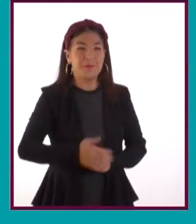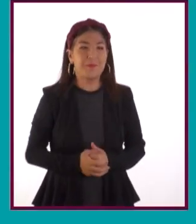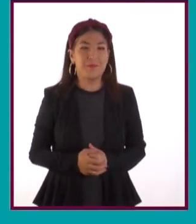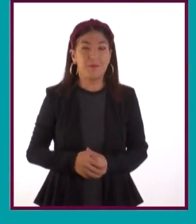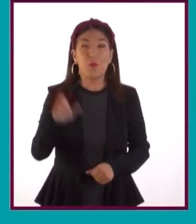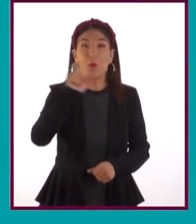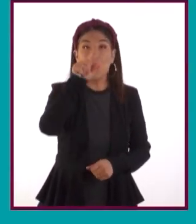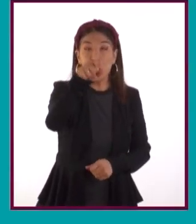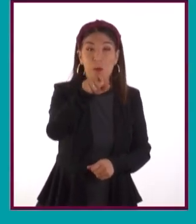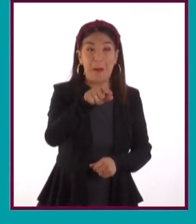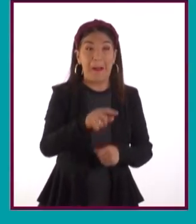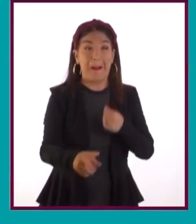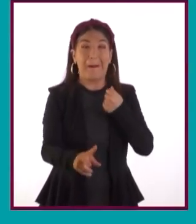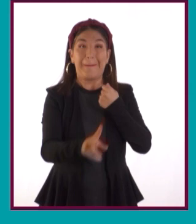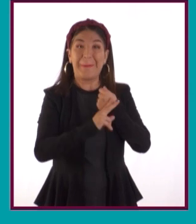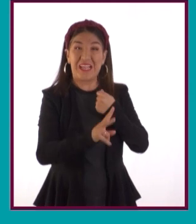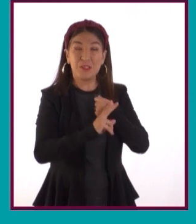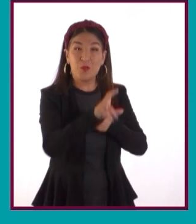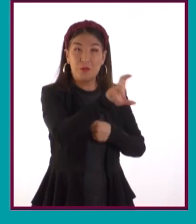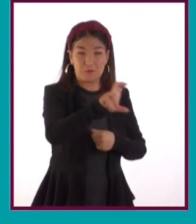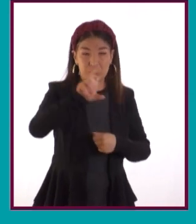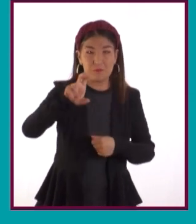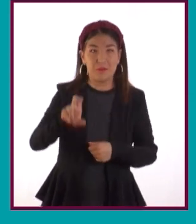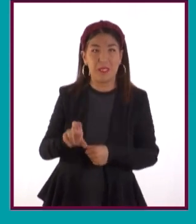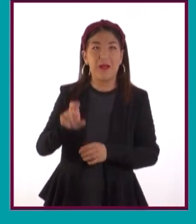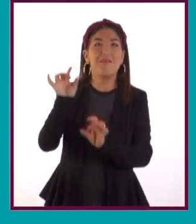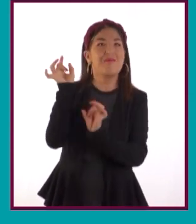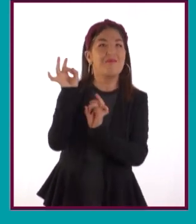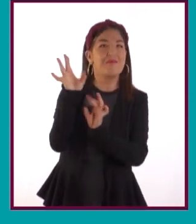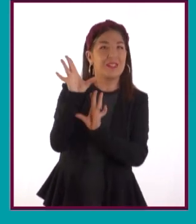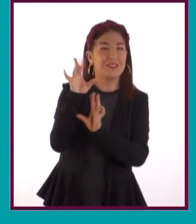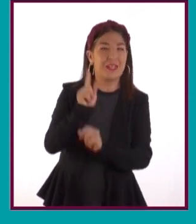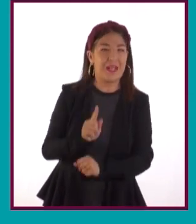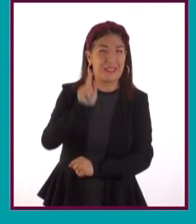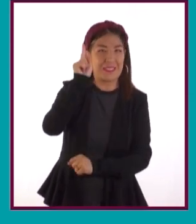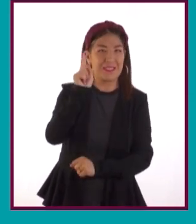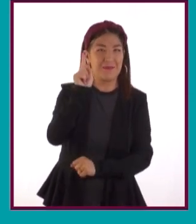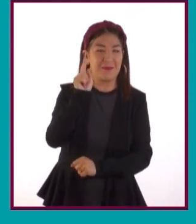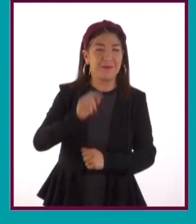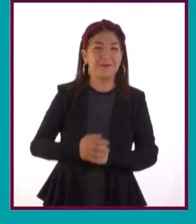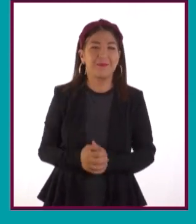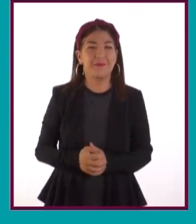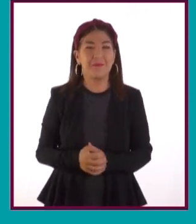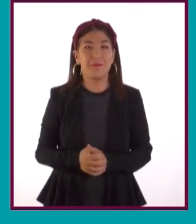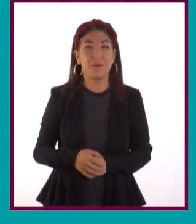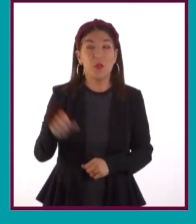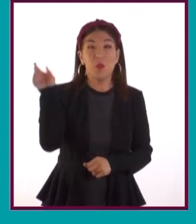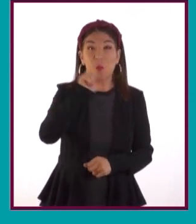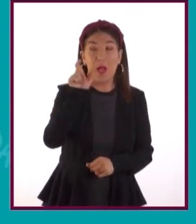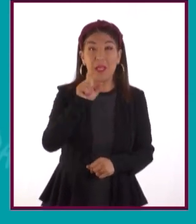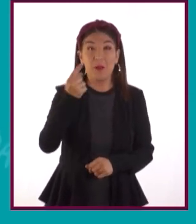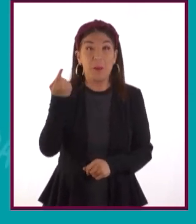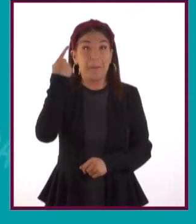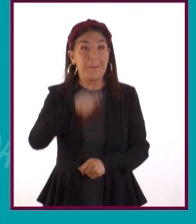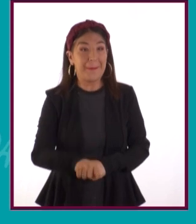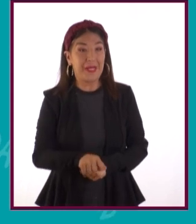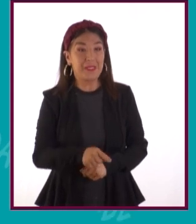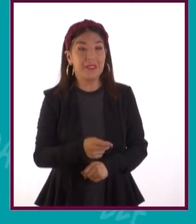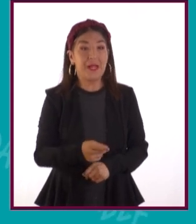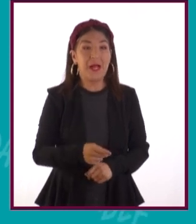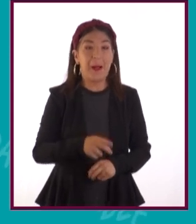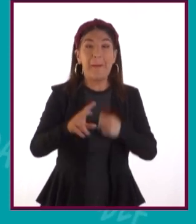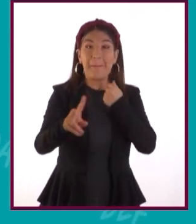Cuando la orden es tomar un vaso, la seña es una flecha hacia arriba. Cuando